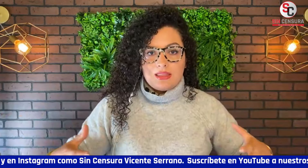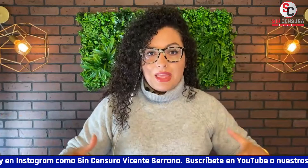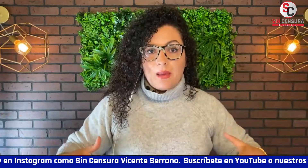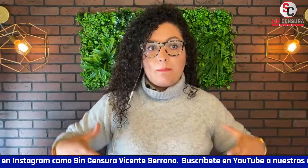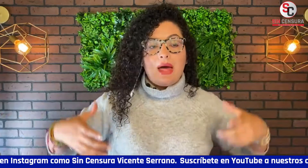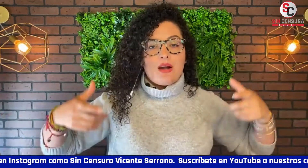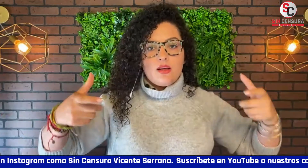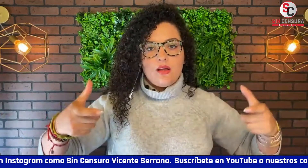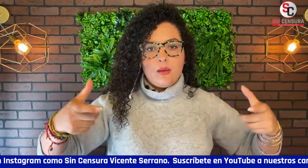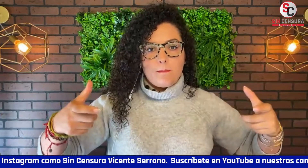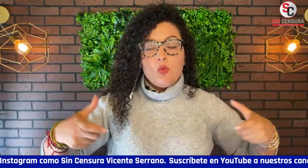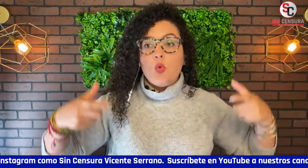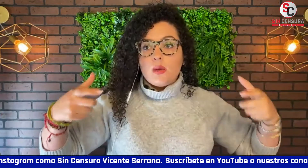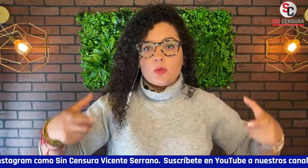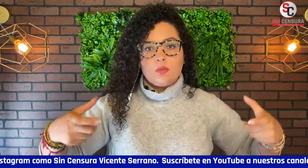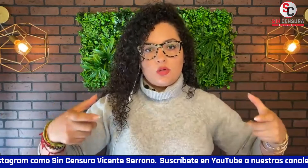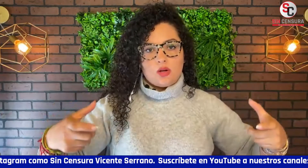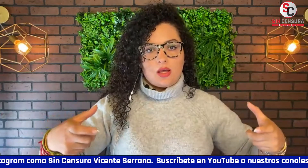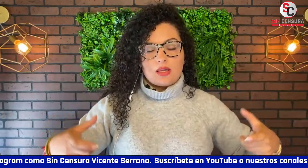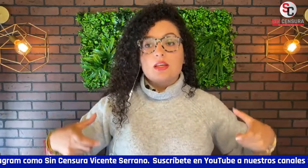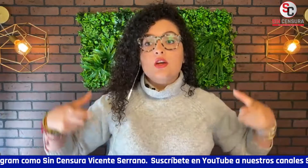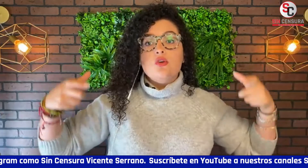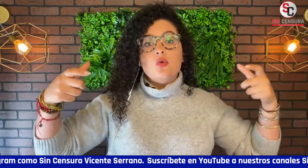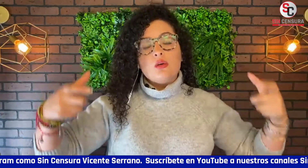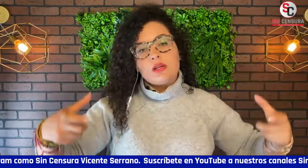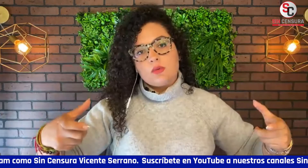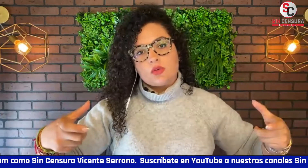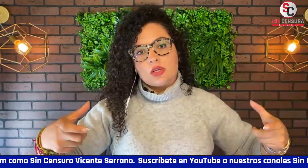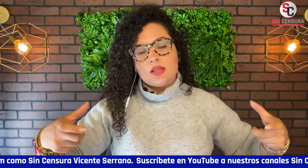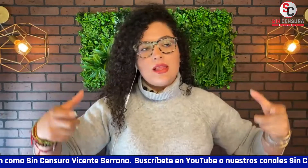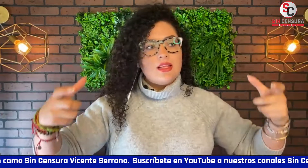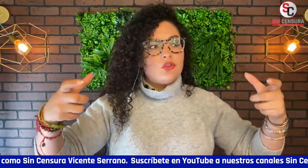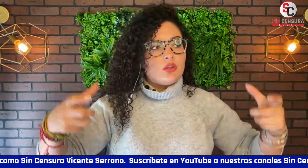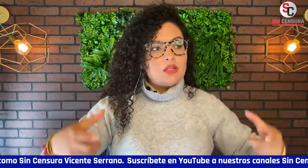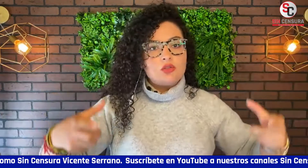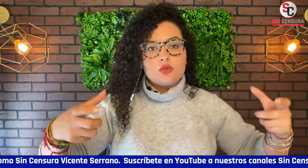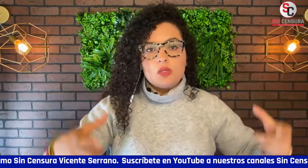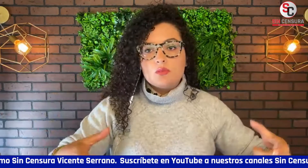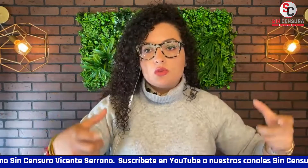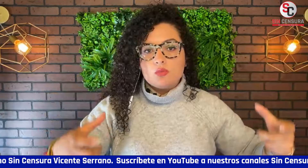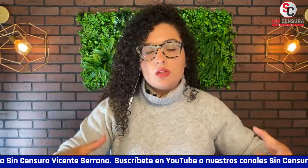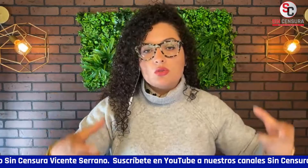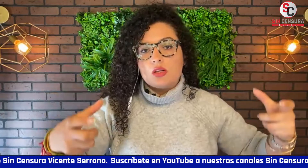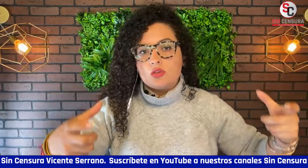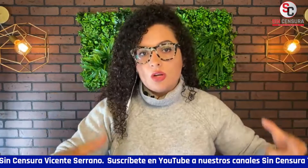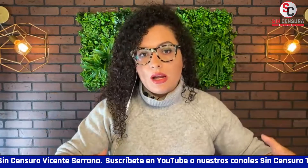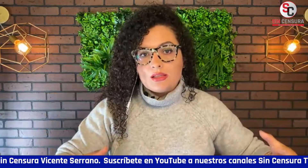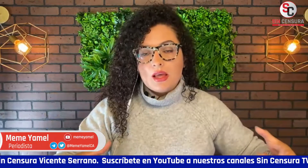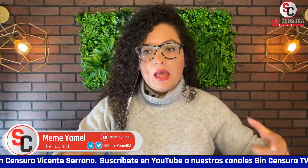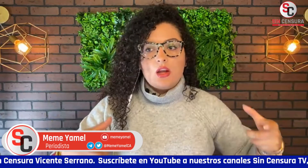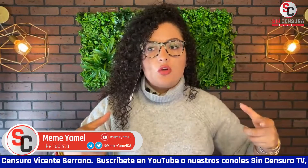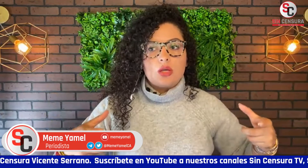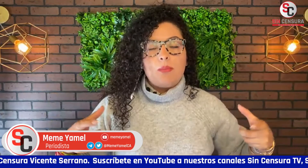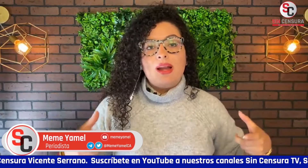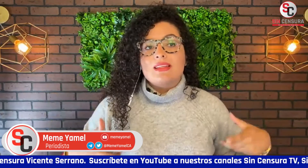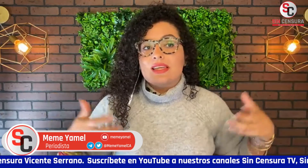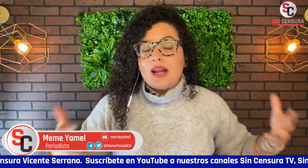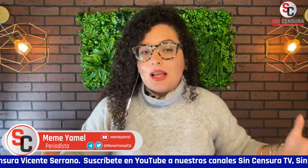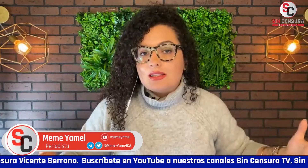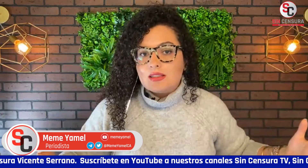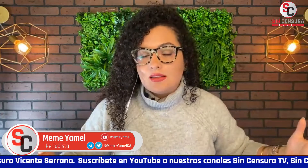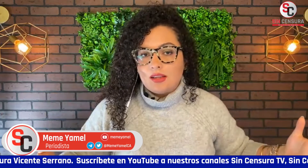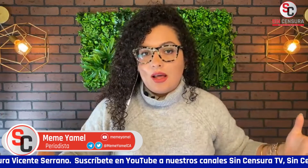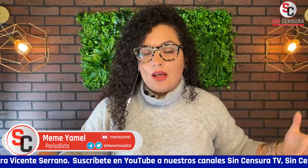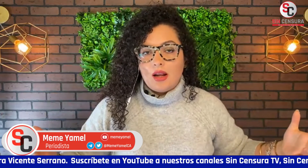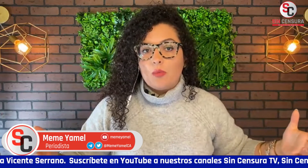necesitamos es trepar nuevos personajes, nuevas voces dentro de estos mismos medios tradicionales en los que